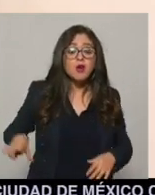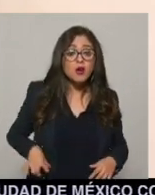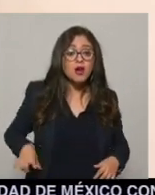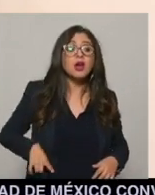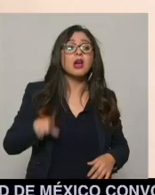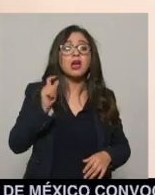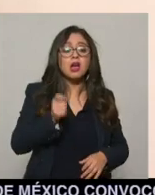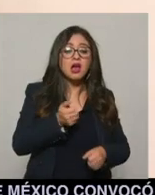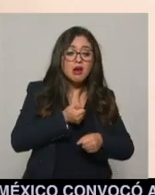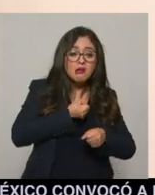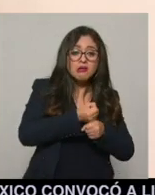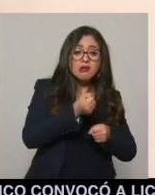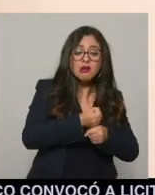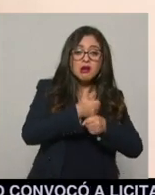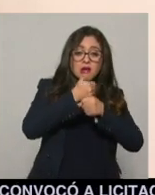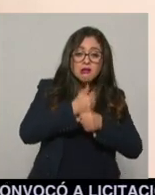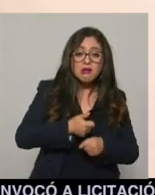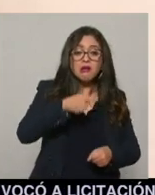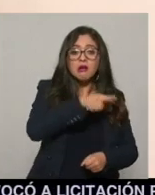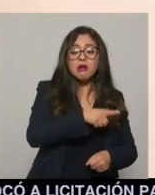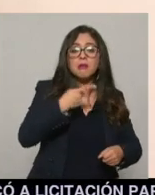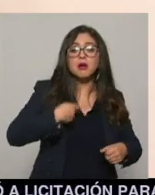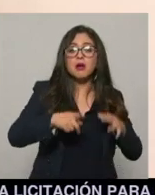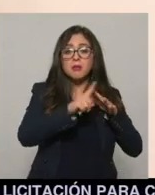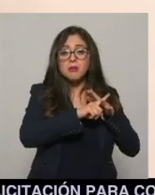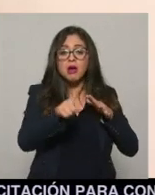Se acaba de morir uno el día de ayer, un